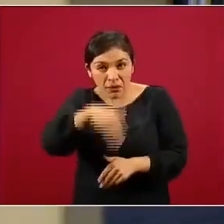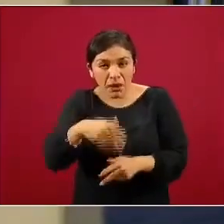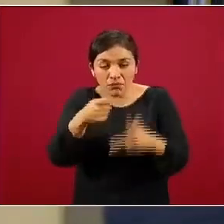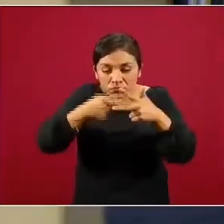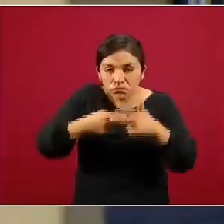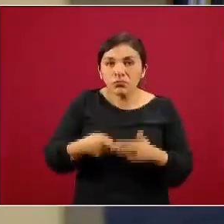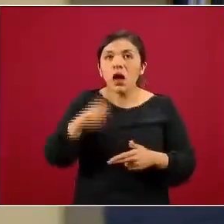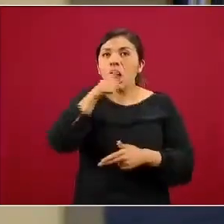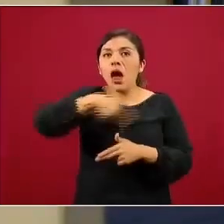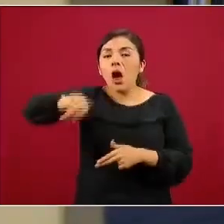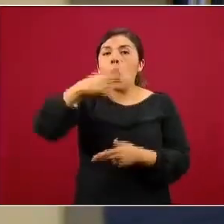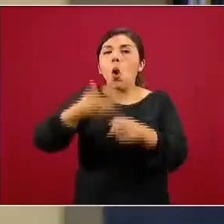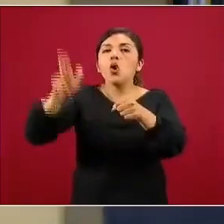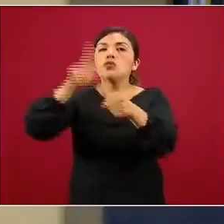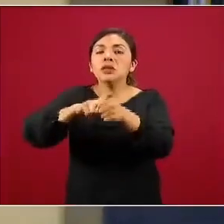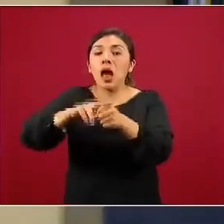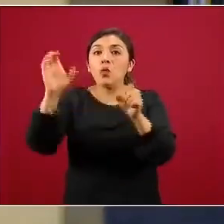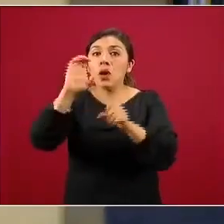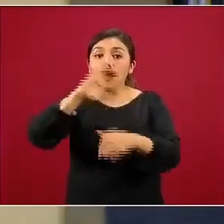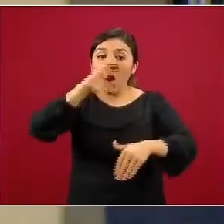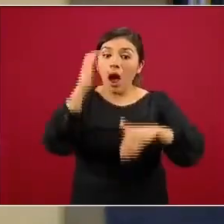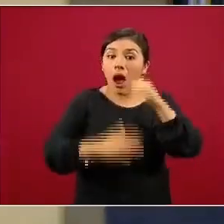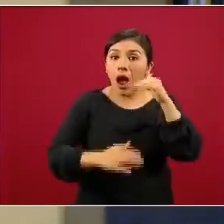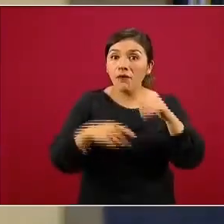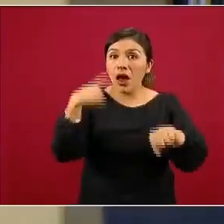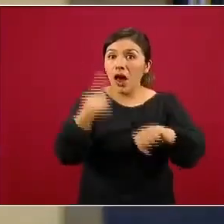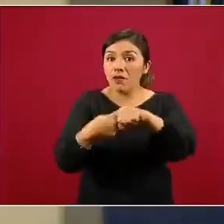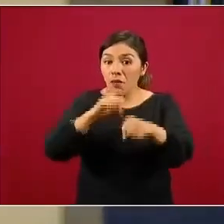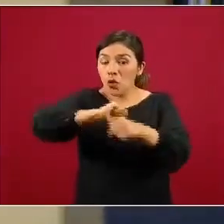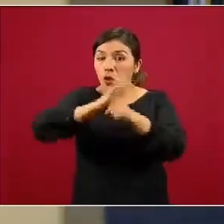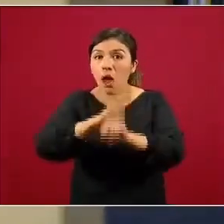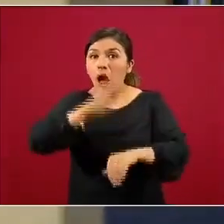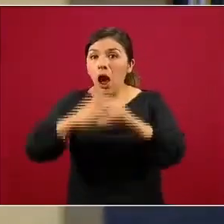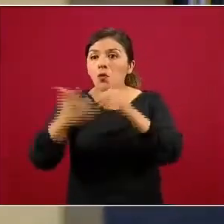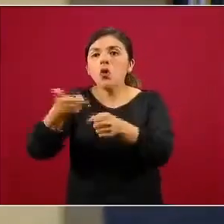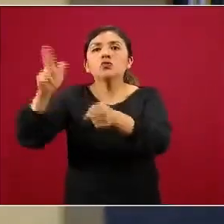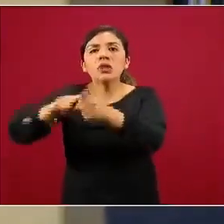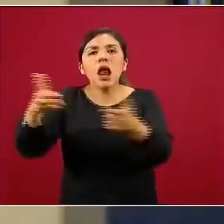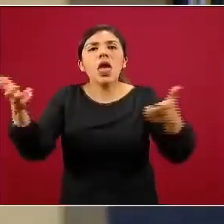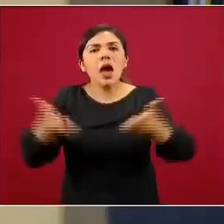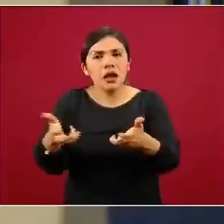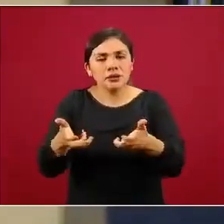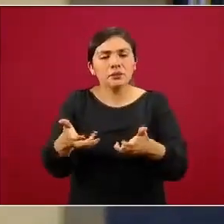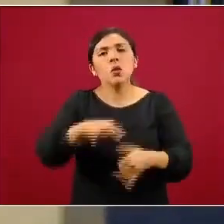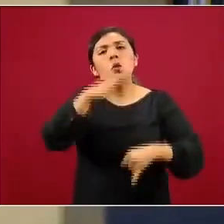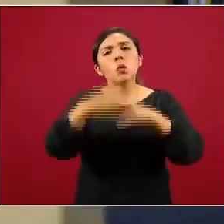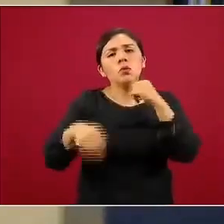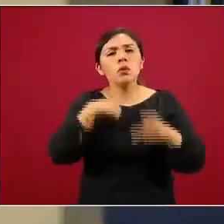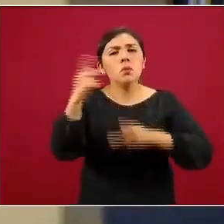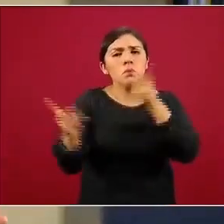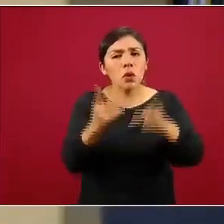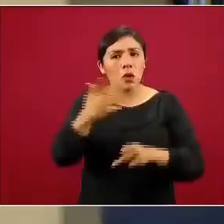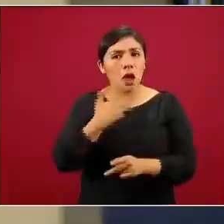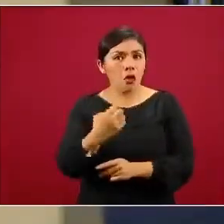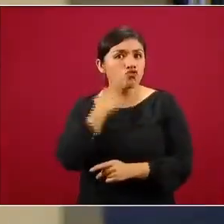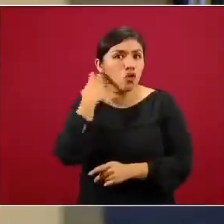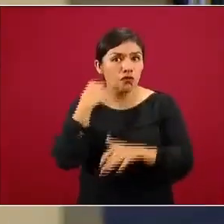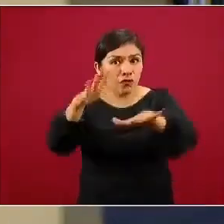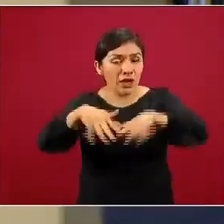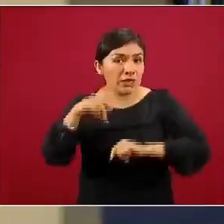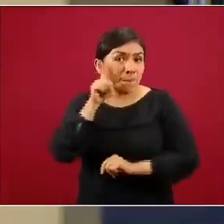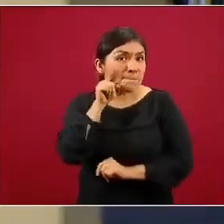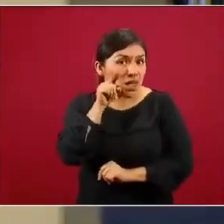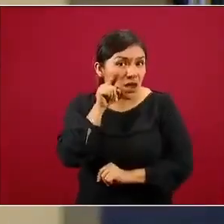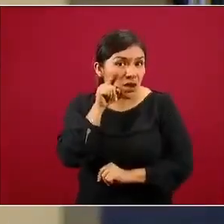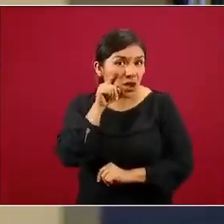la proyección de qué harán con estos hospitales una vez terminado la pandemia. Preguntarle por último si va a haber conferencia de prensa